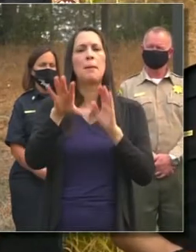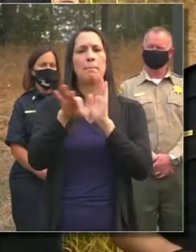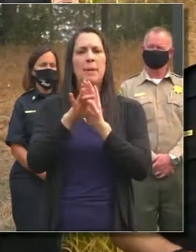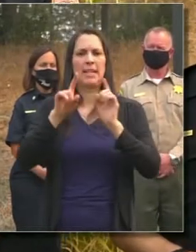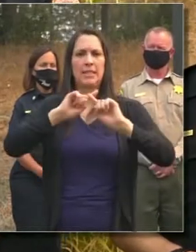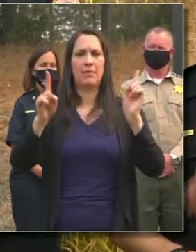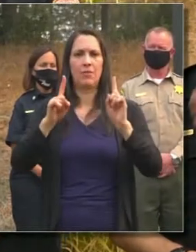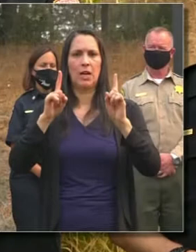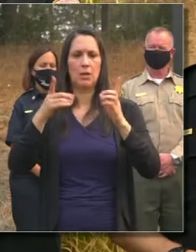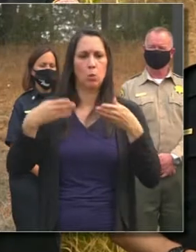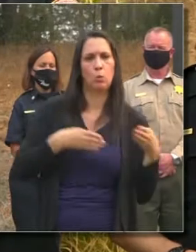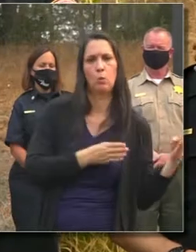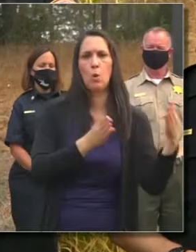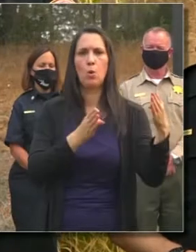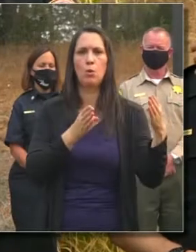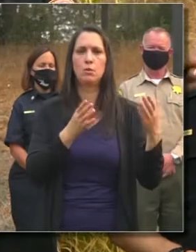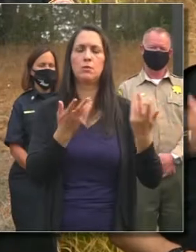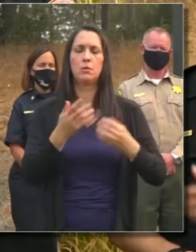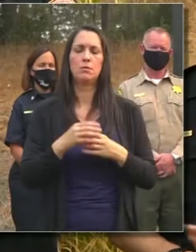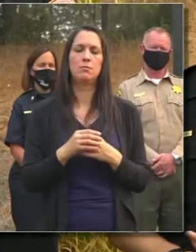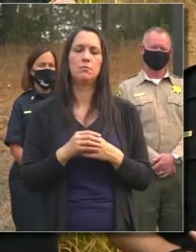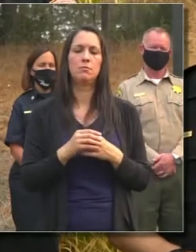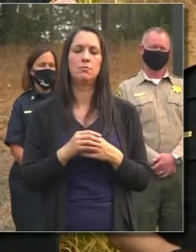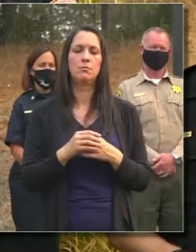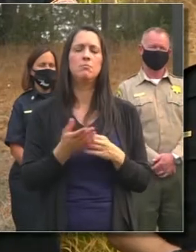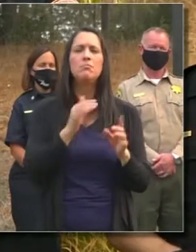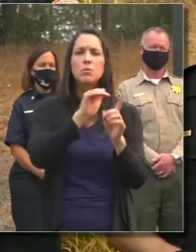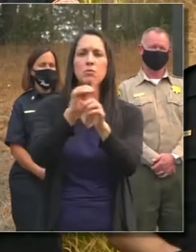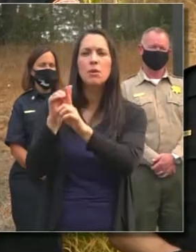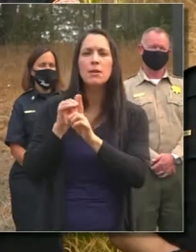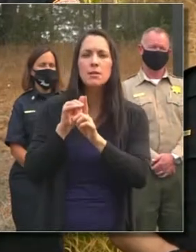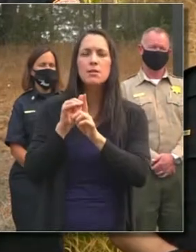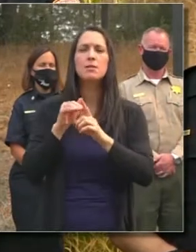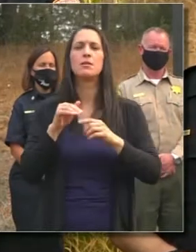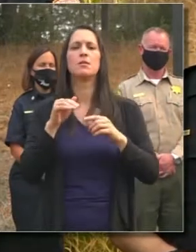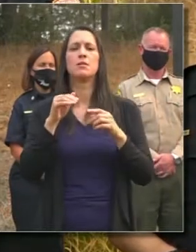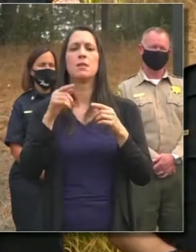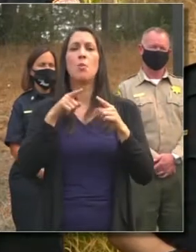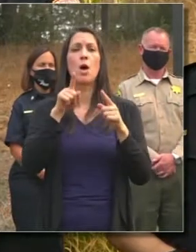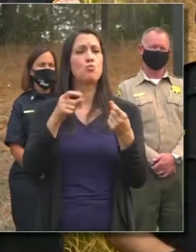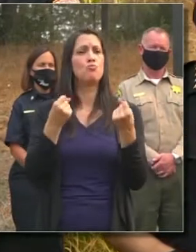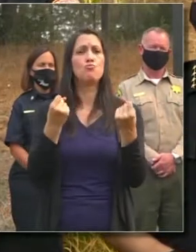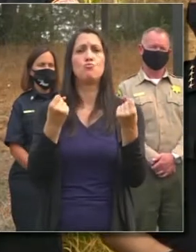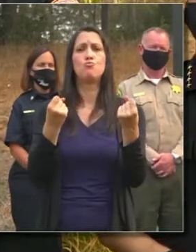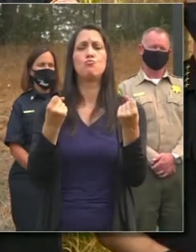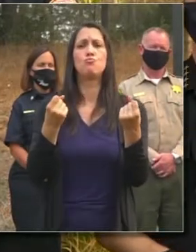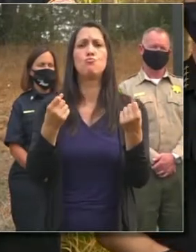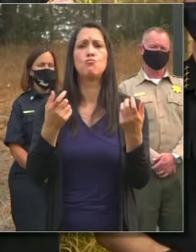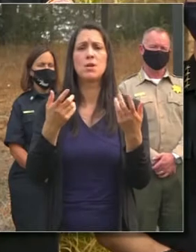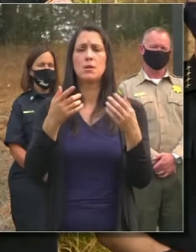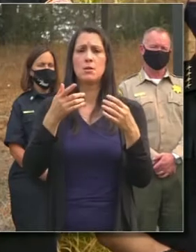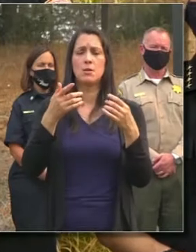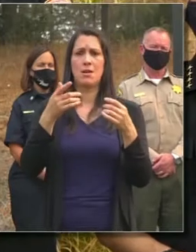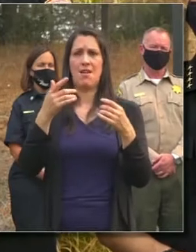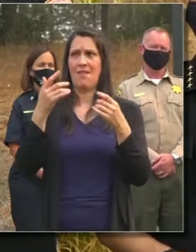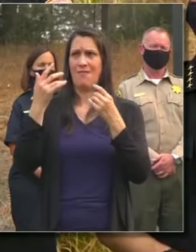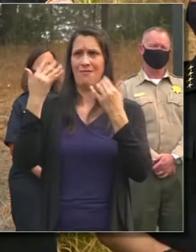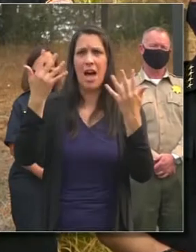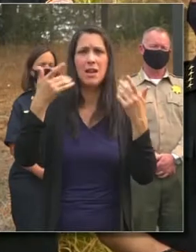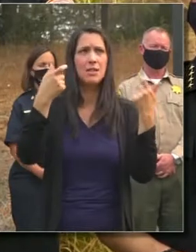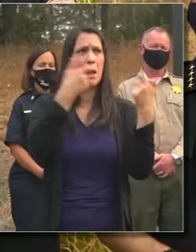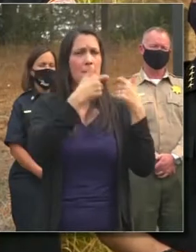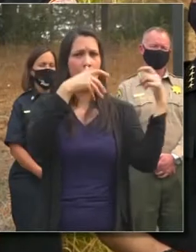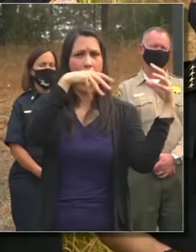y llegarán a tiempo esa es la clave también me gustaría recordarles que al viajar junto con los incendios